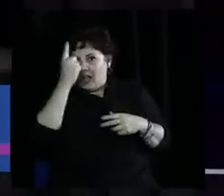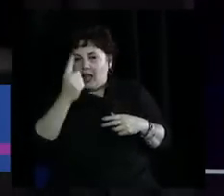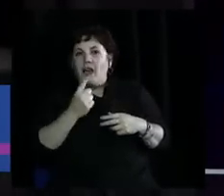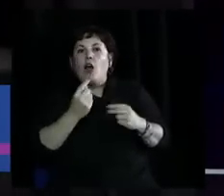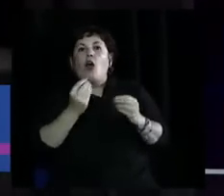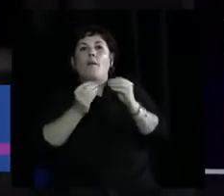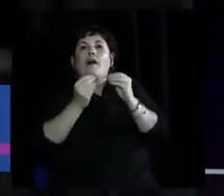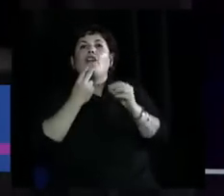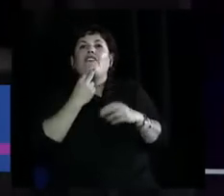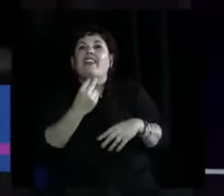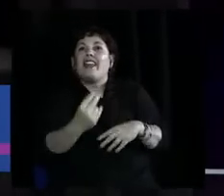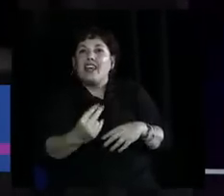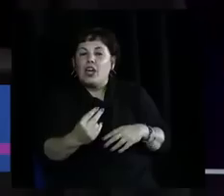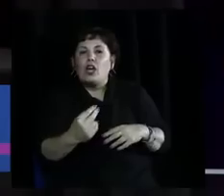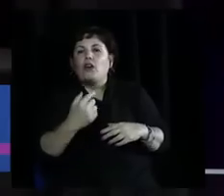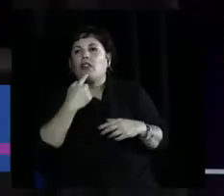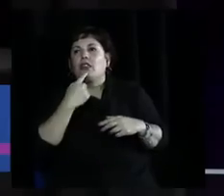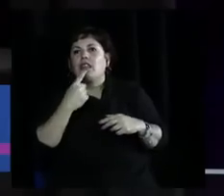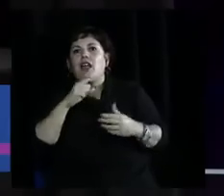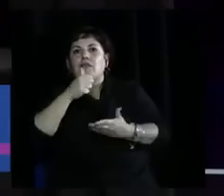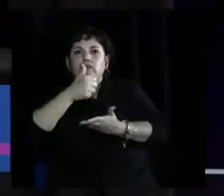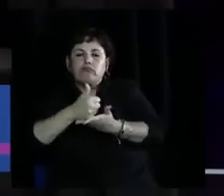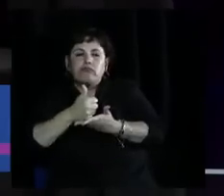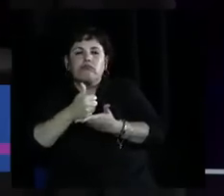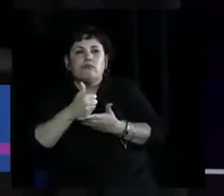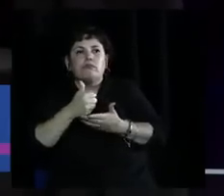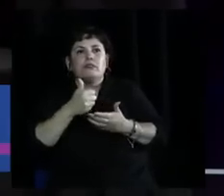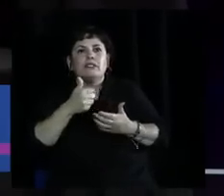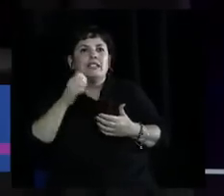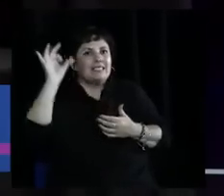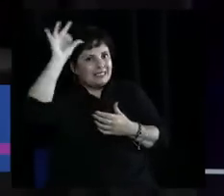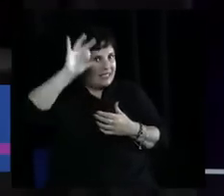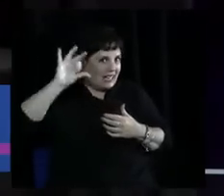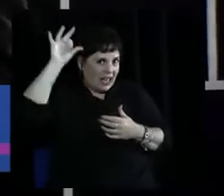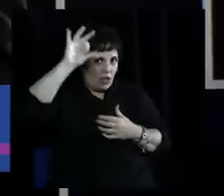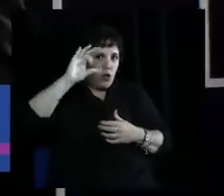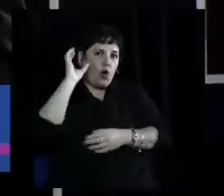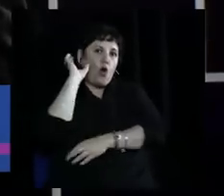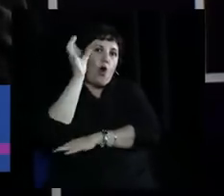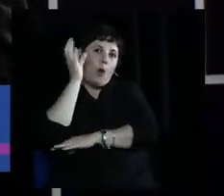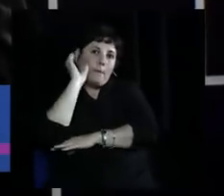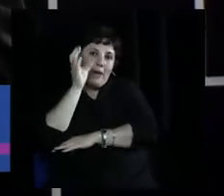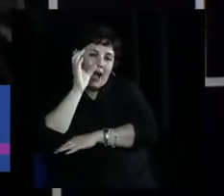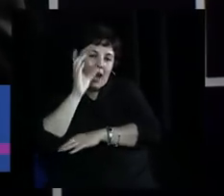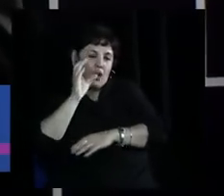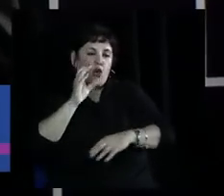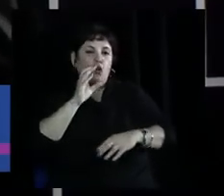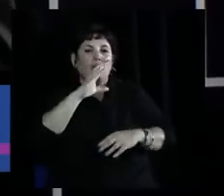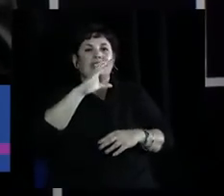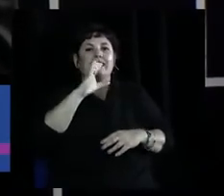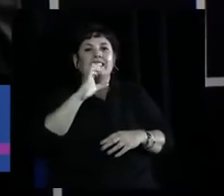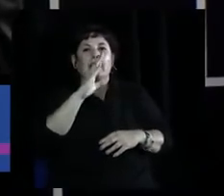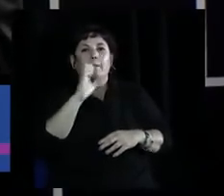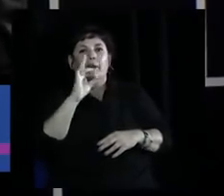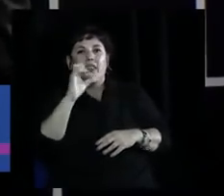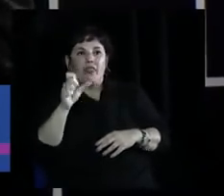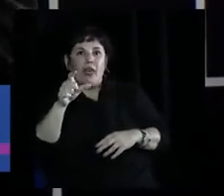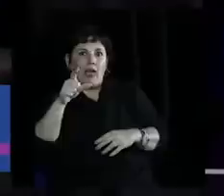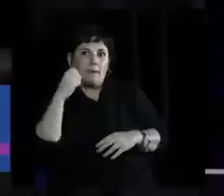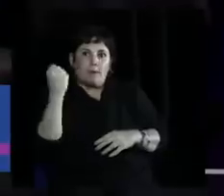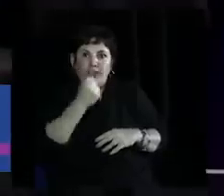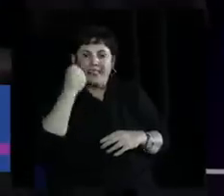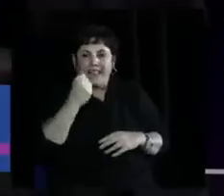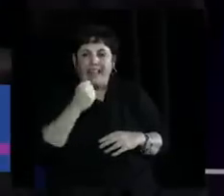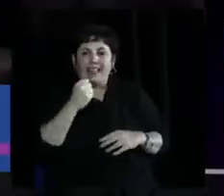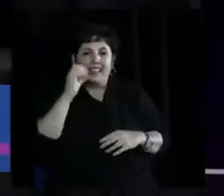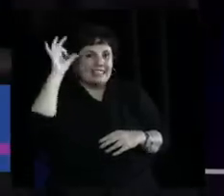Federico Yurkovich, vamos a contar con la palabra del senador colombiano Iván Cepeda. Senador muy